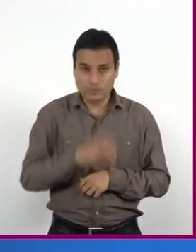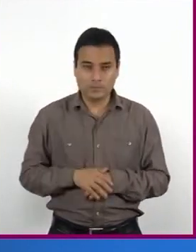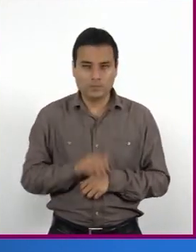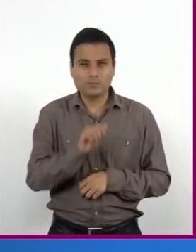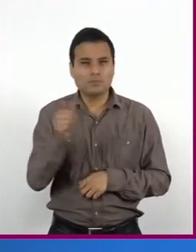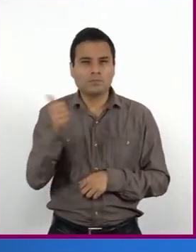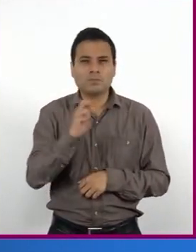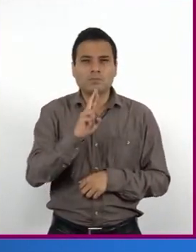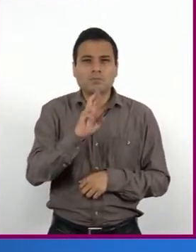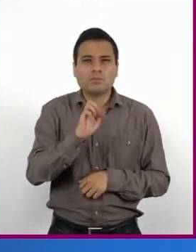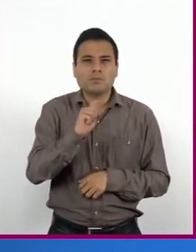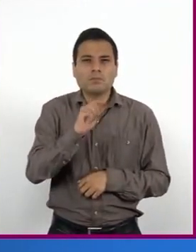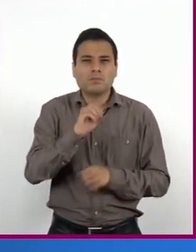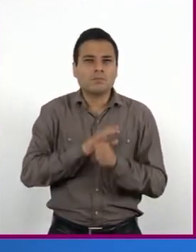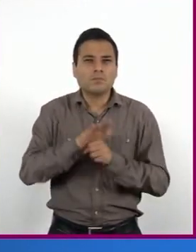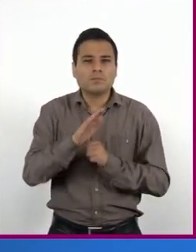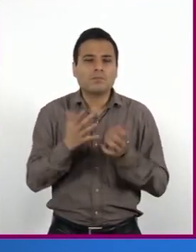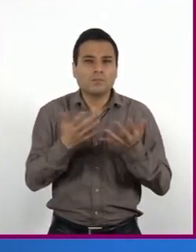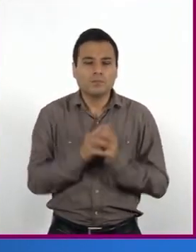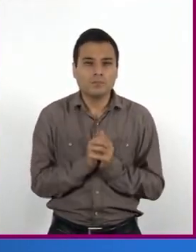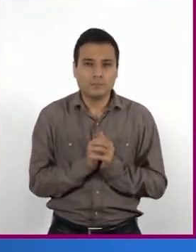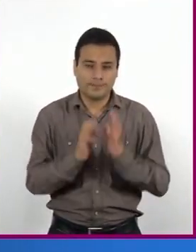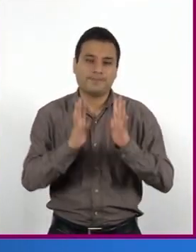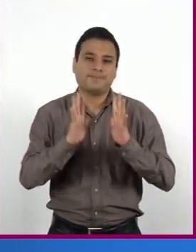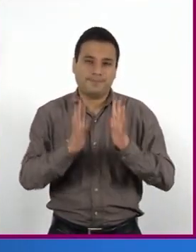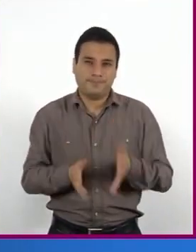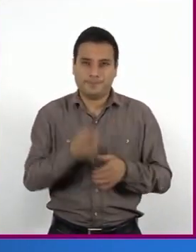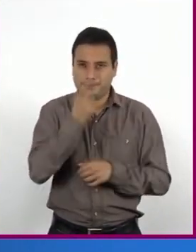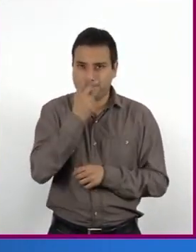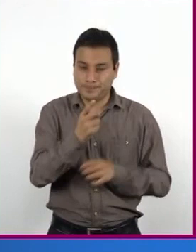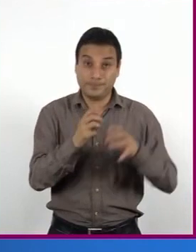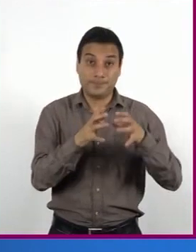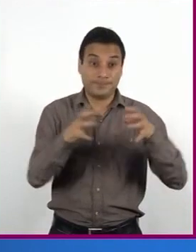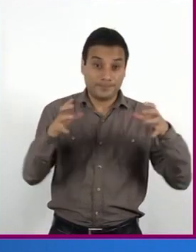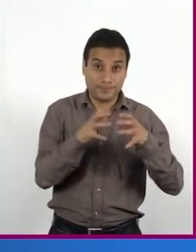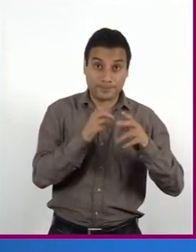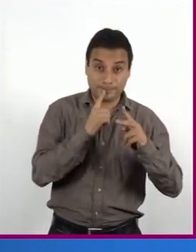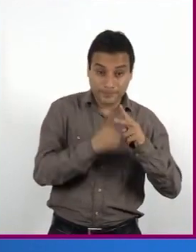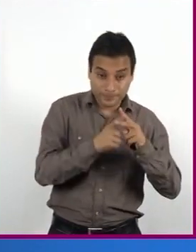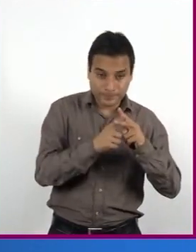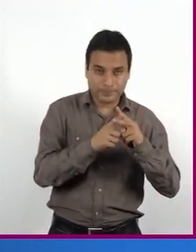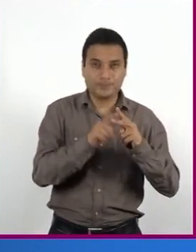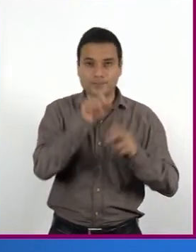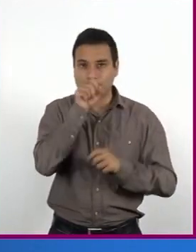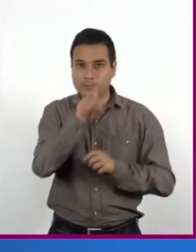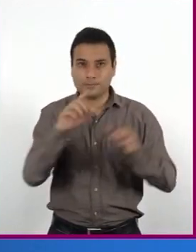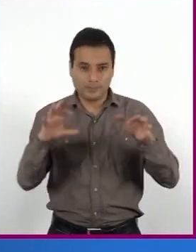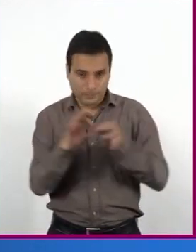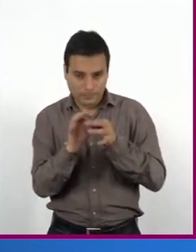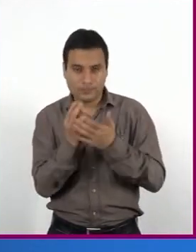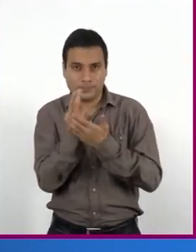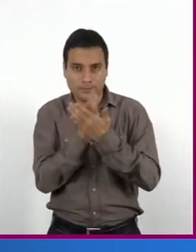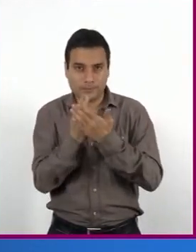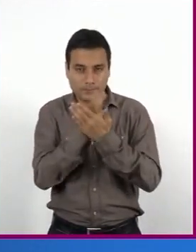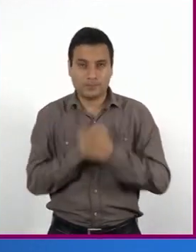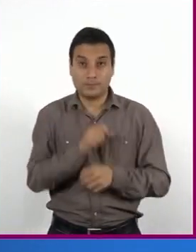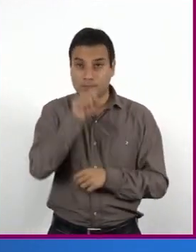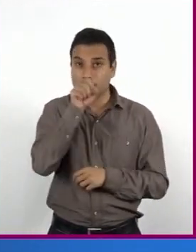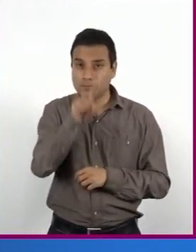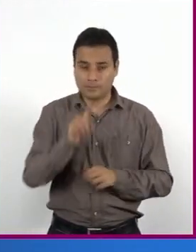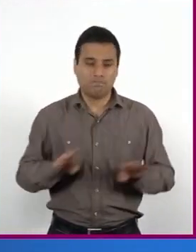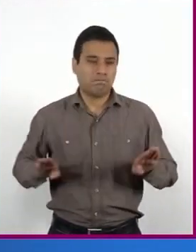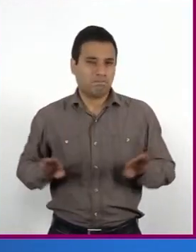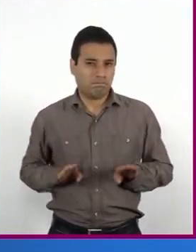podemos plantear? Hemos relacionado el cálculo del volumen con el desarrollo plano y mostramos diversas opciones que cumplen con